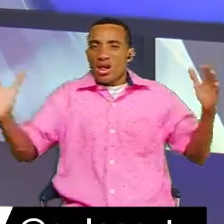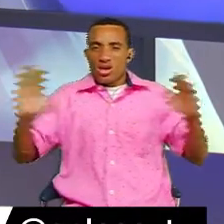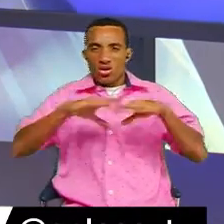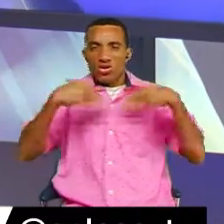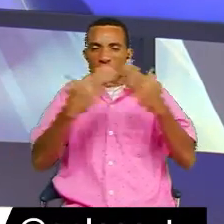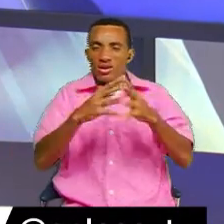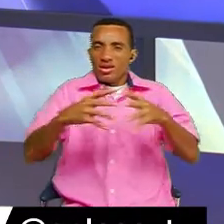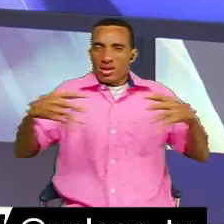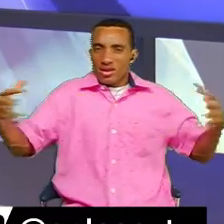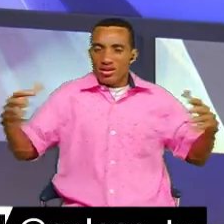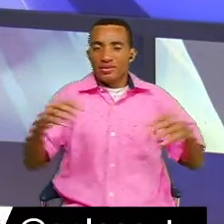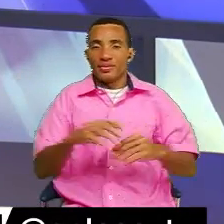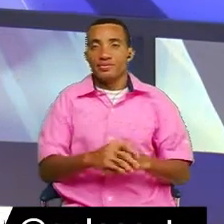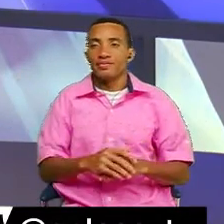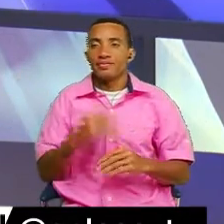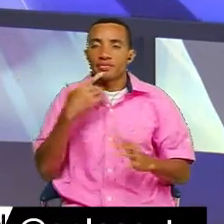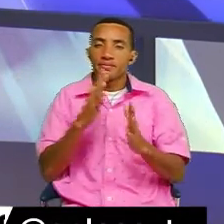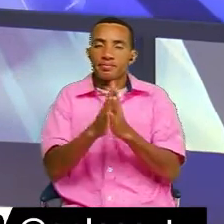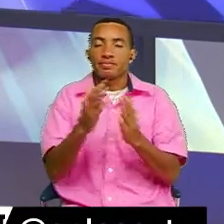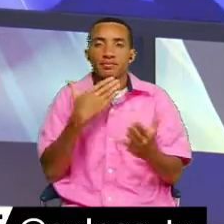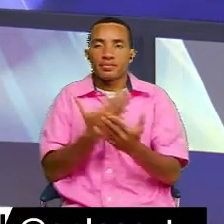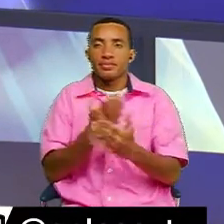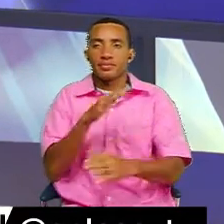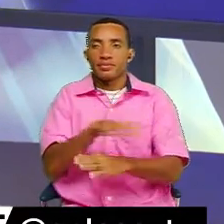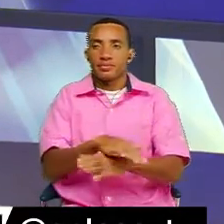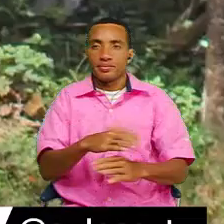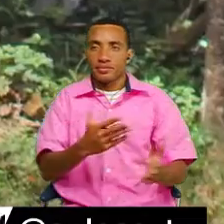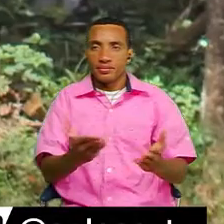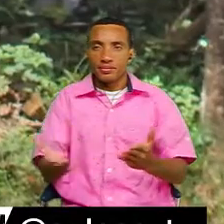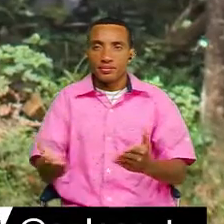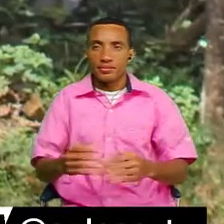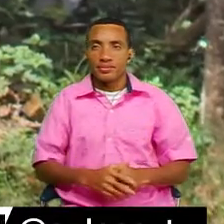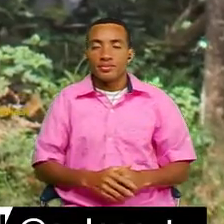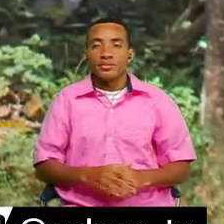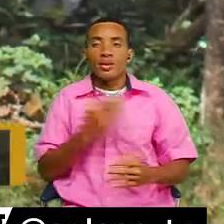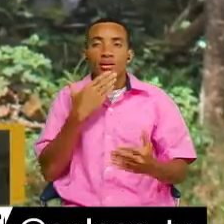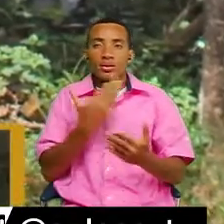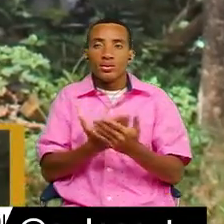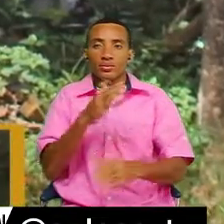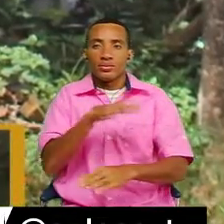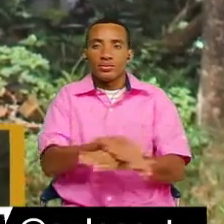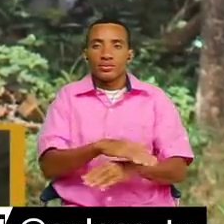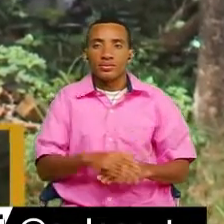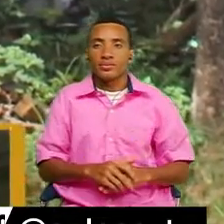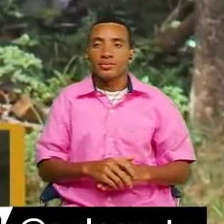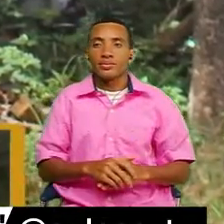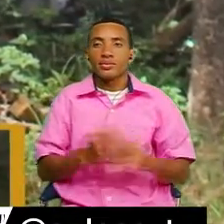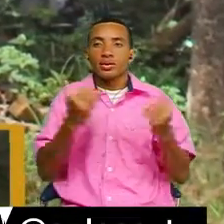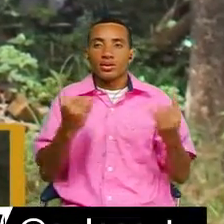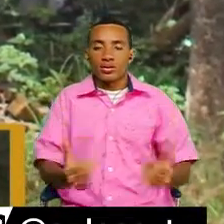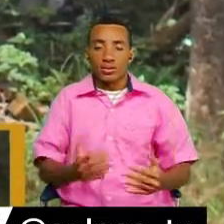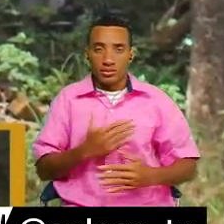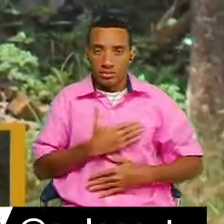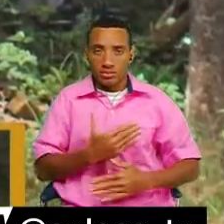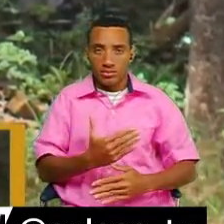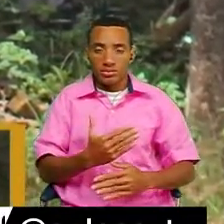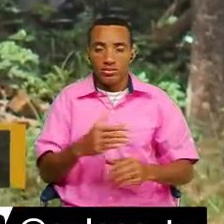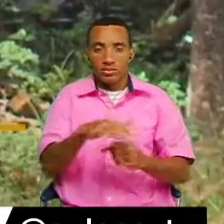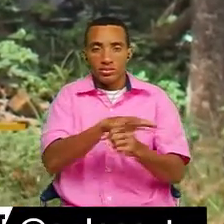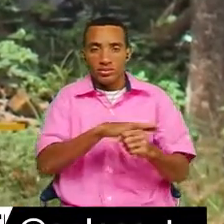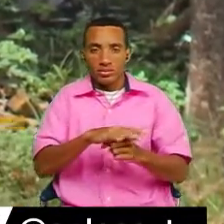la información. Carol, buenas tardes. Adelante. Gracias, muy buenas tardes. Así es, yo los saludo a esta hora desde la Comuna